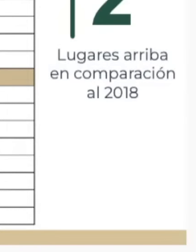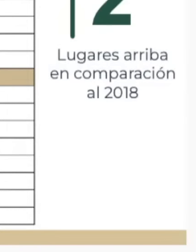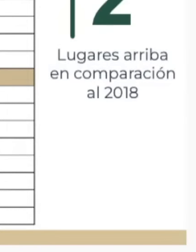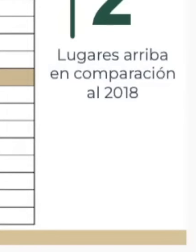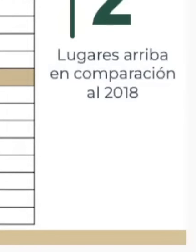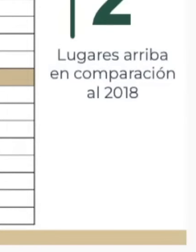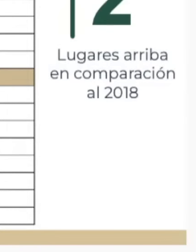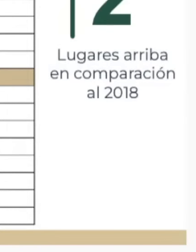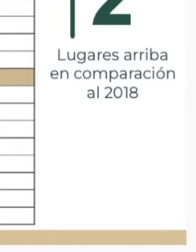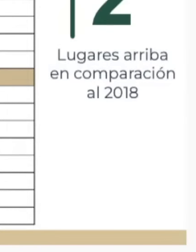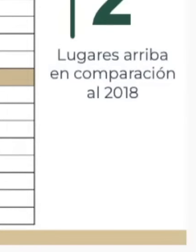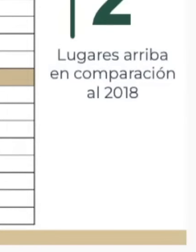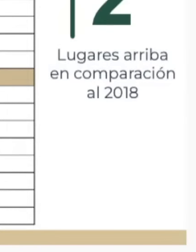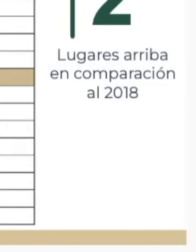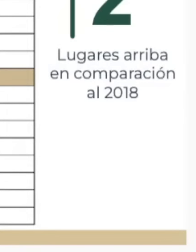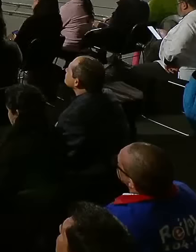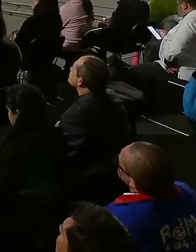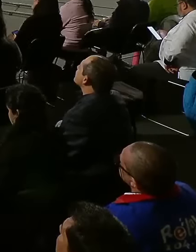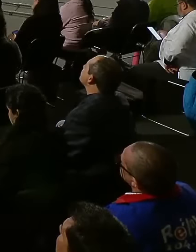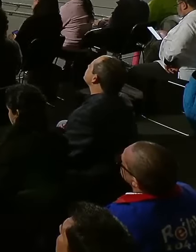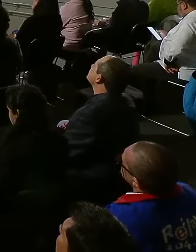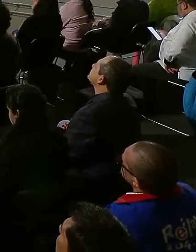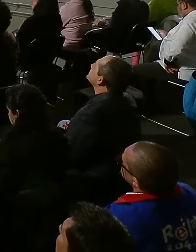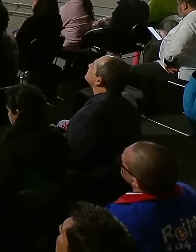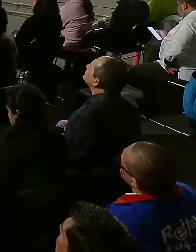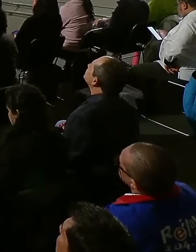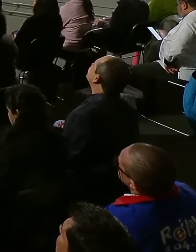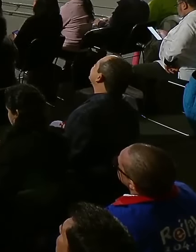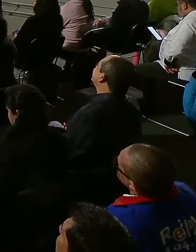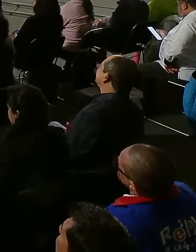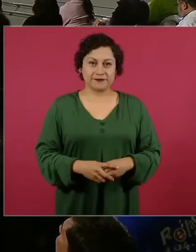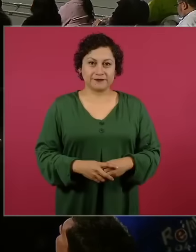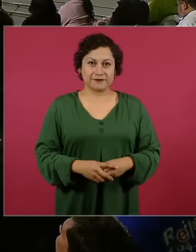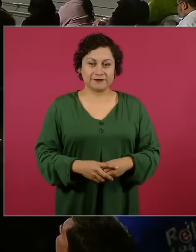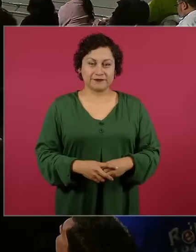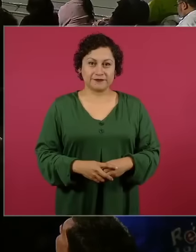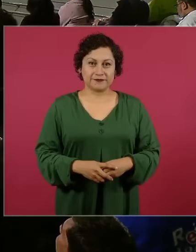Todo esto también es para quitar complejos, ¿eh?